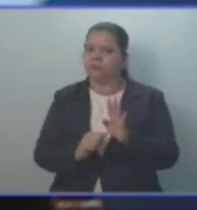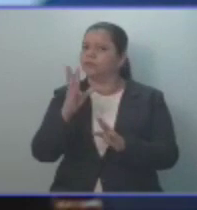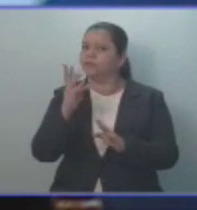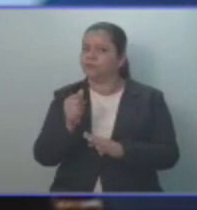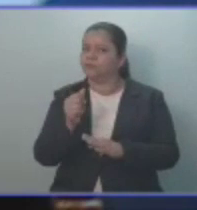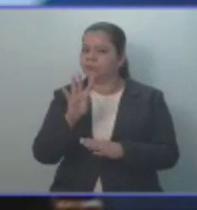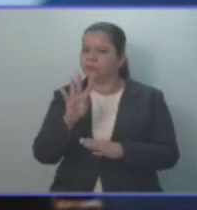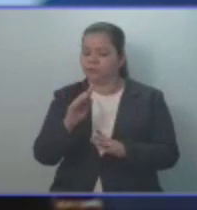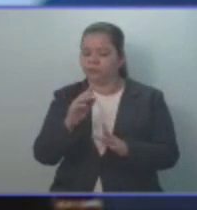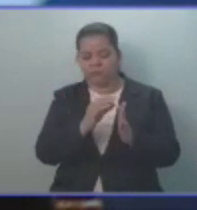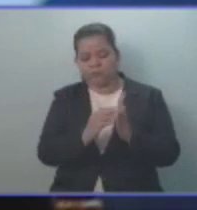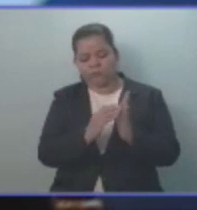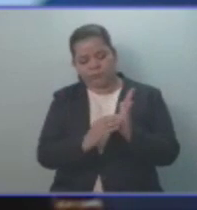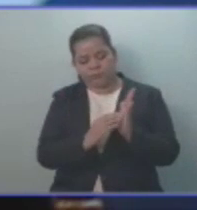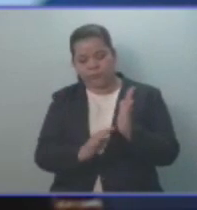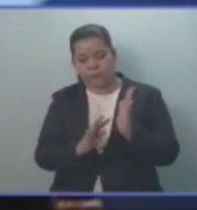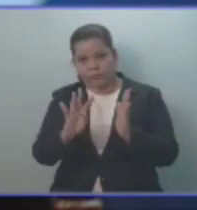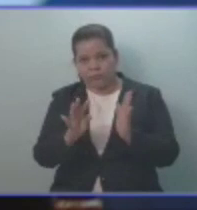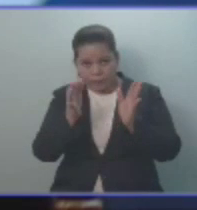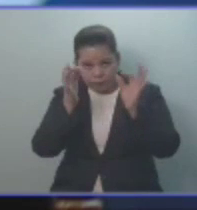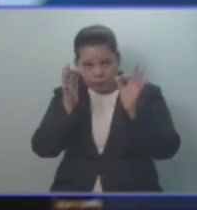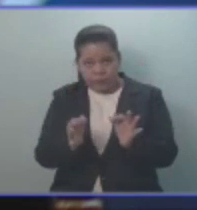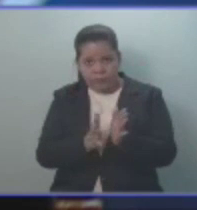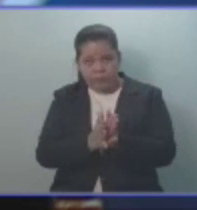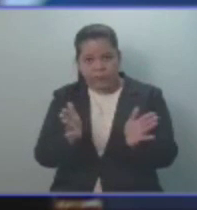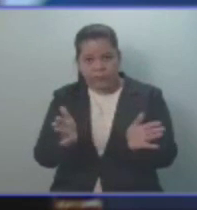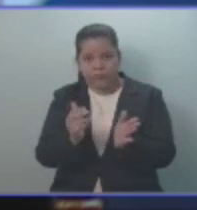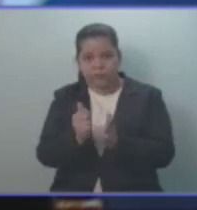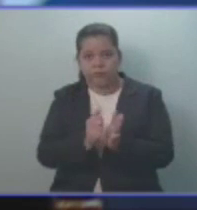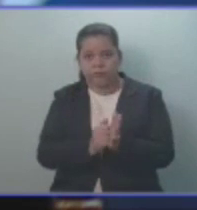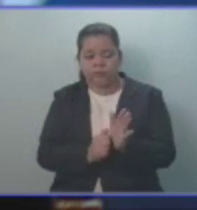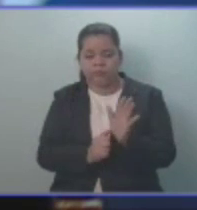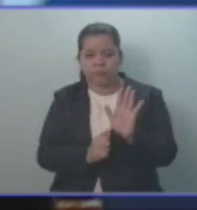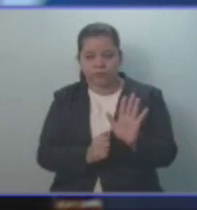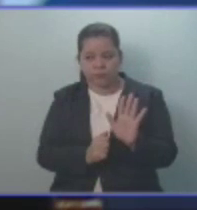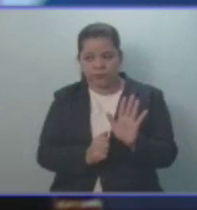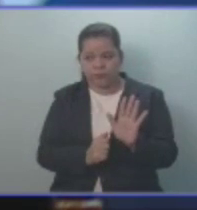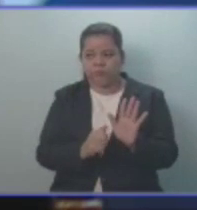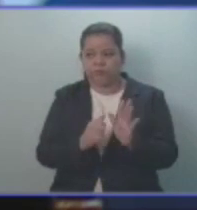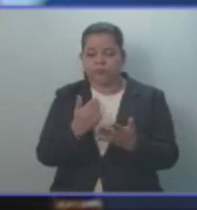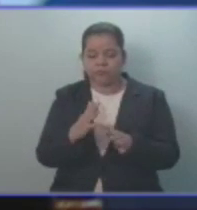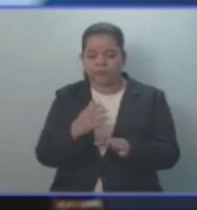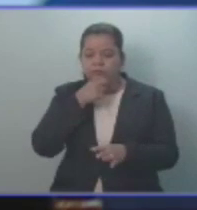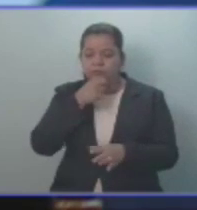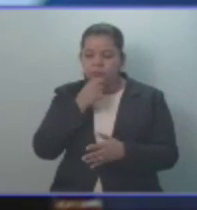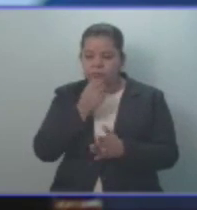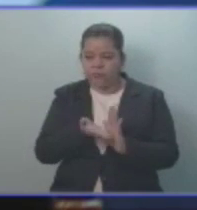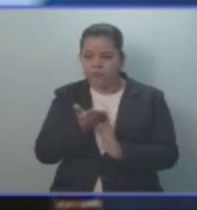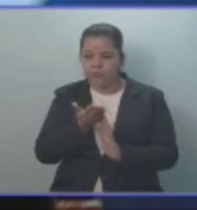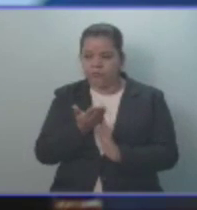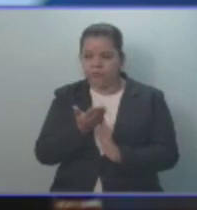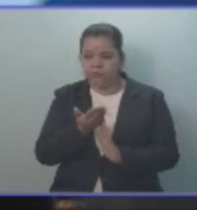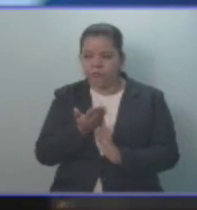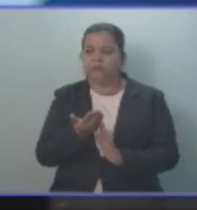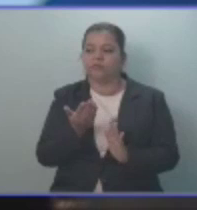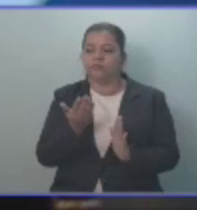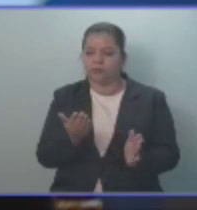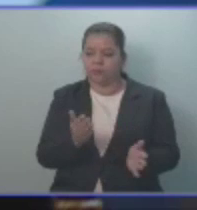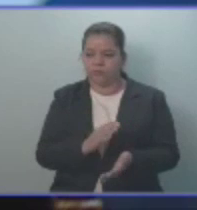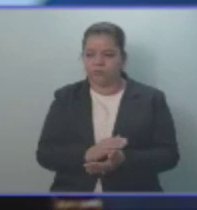4, disposiciones generales. Artículo 5, intercambio de información por